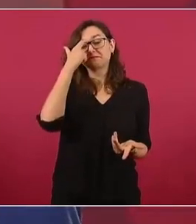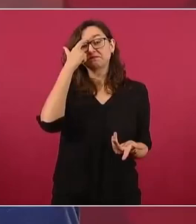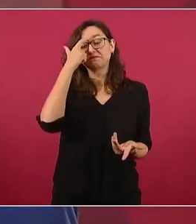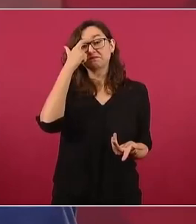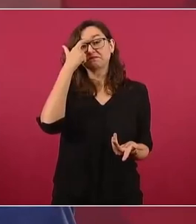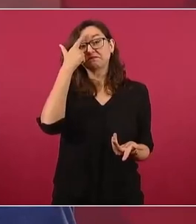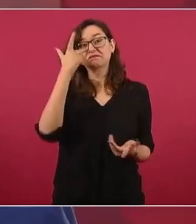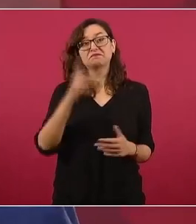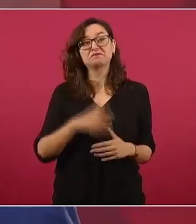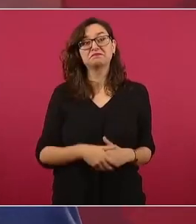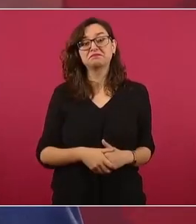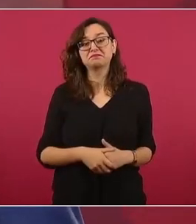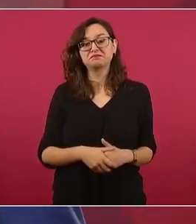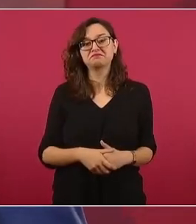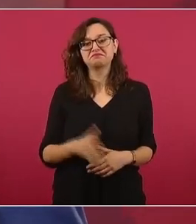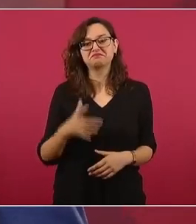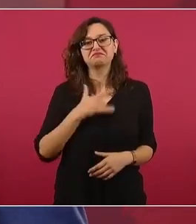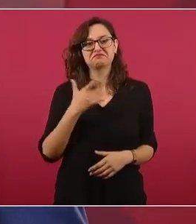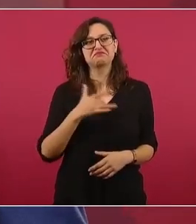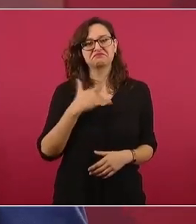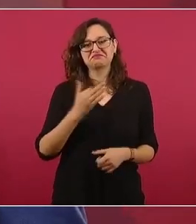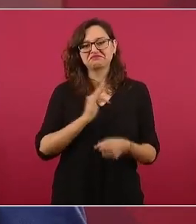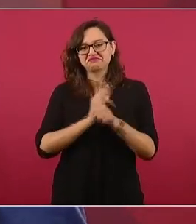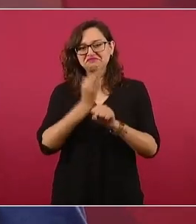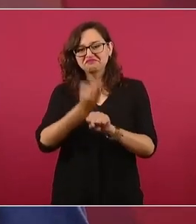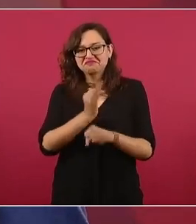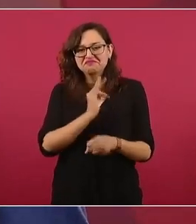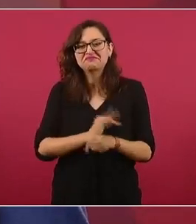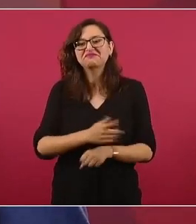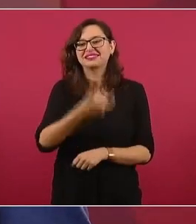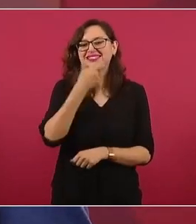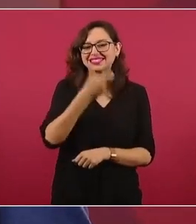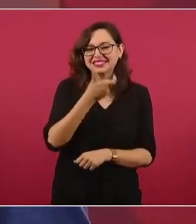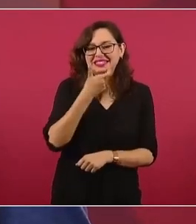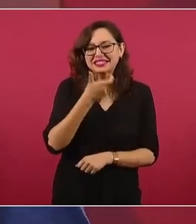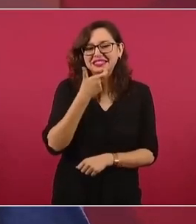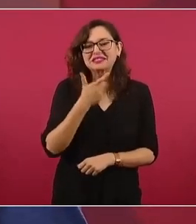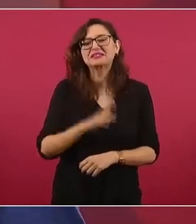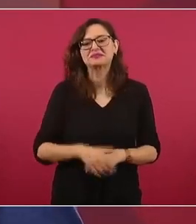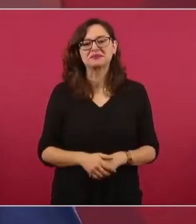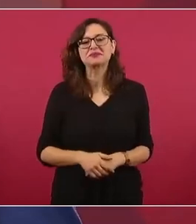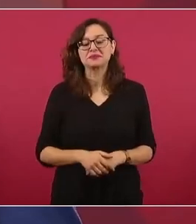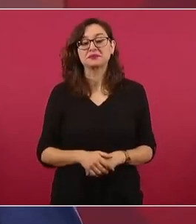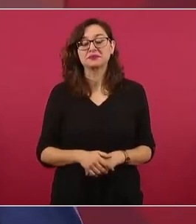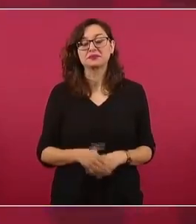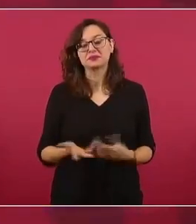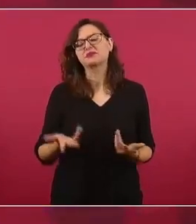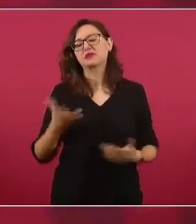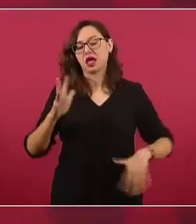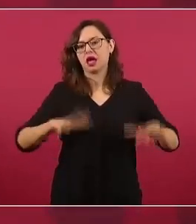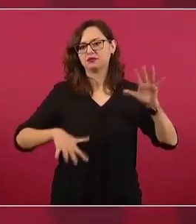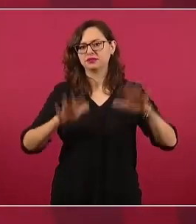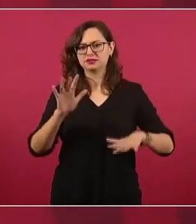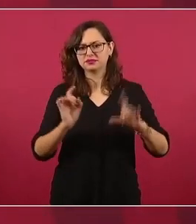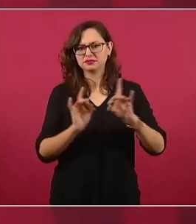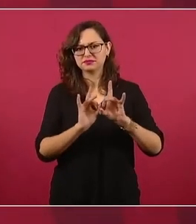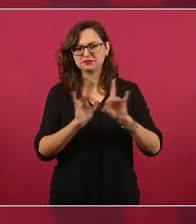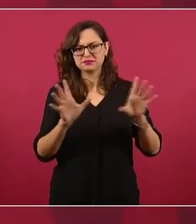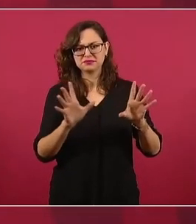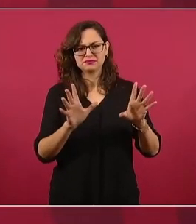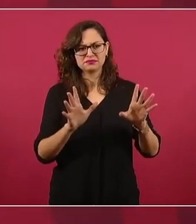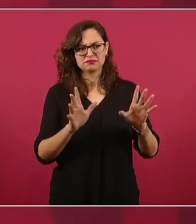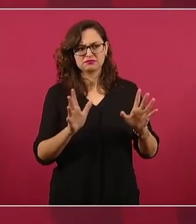mantener el sentido del humor. Hay cosas que sí